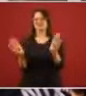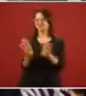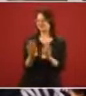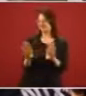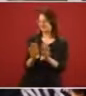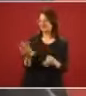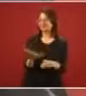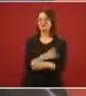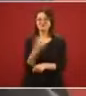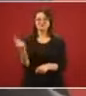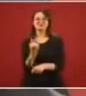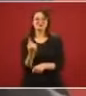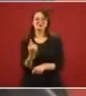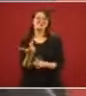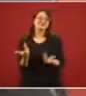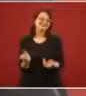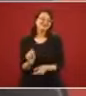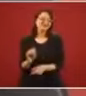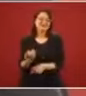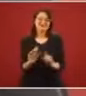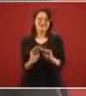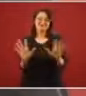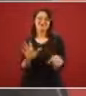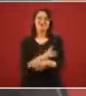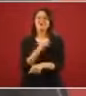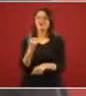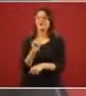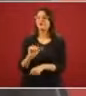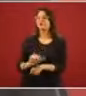porque en países europeos